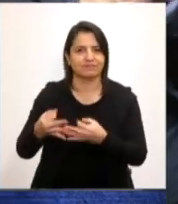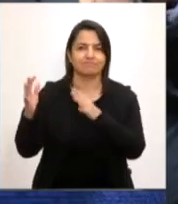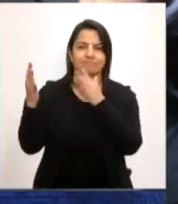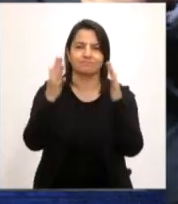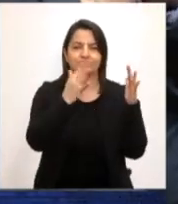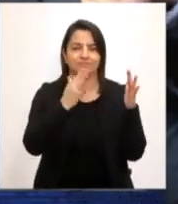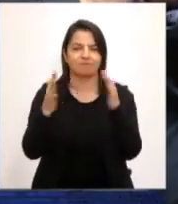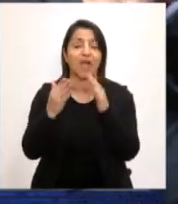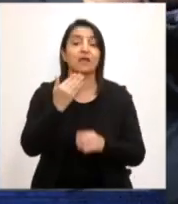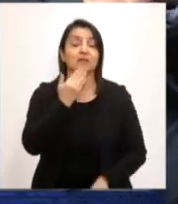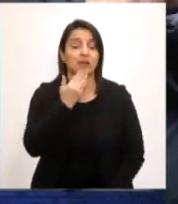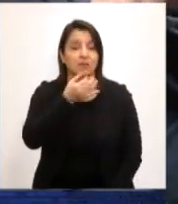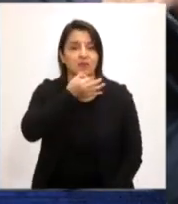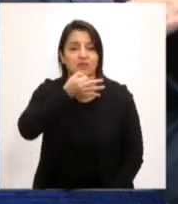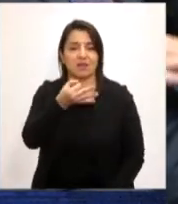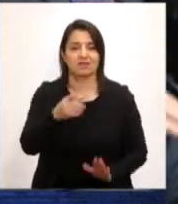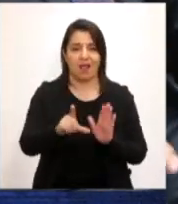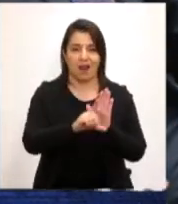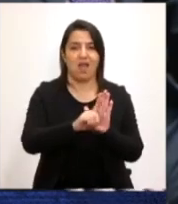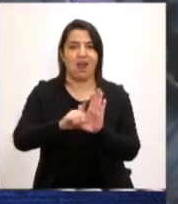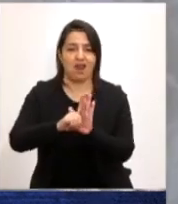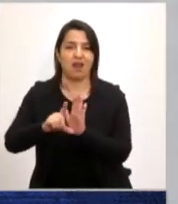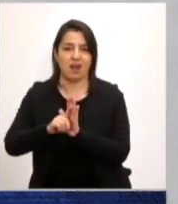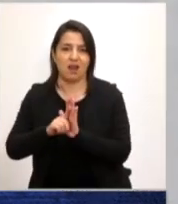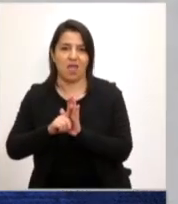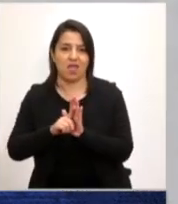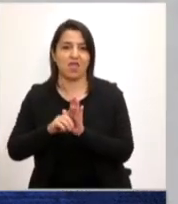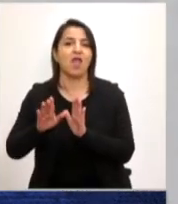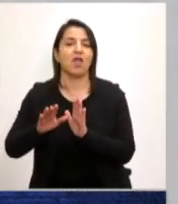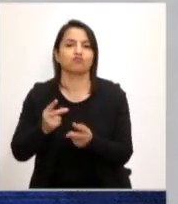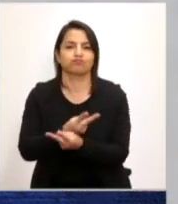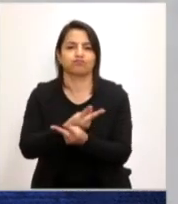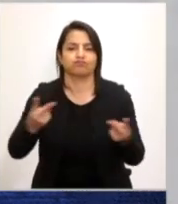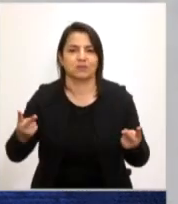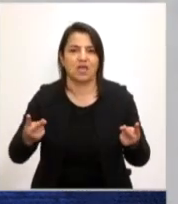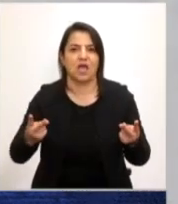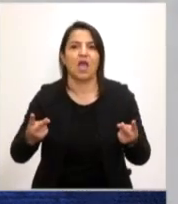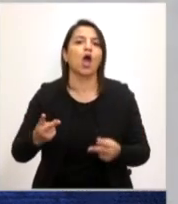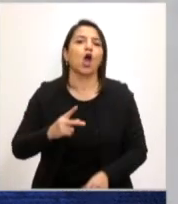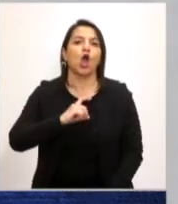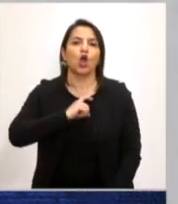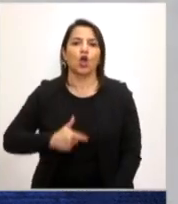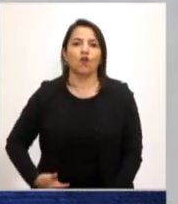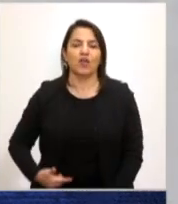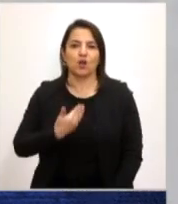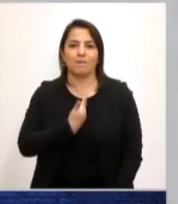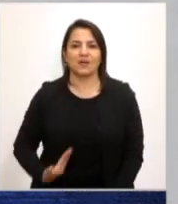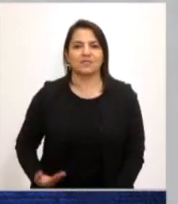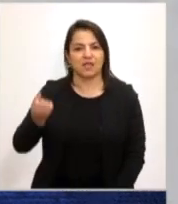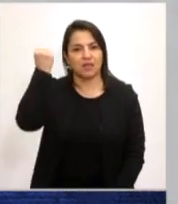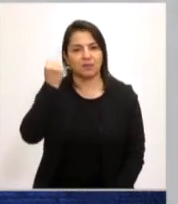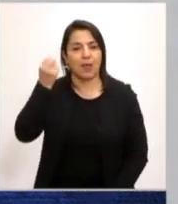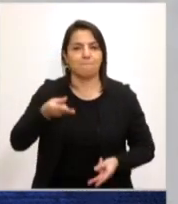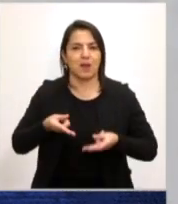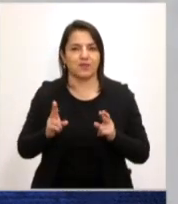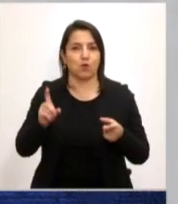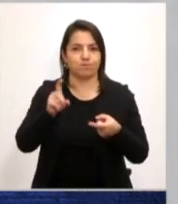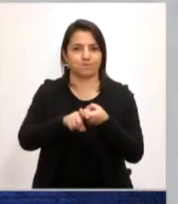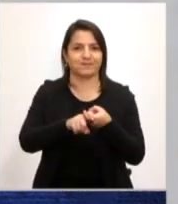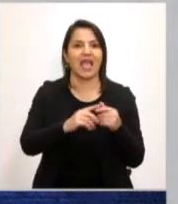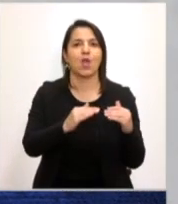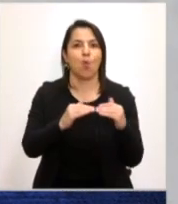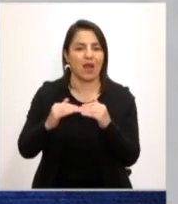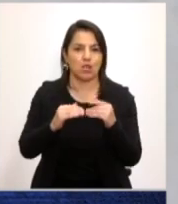no mencionar las leyes promulgadas en el gobierno del presidente Sebastián Piñera, que permitieron el matrimonio igualitario, por ejemplo?